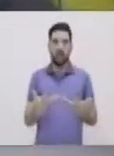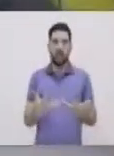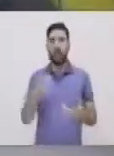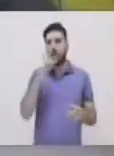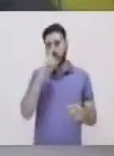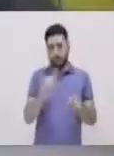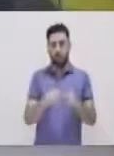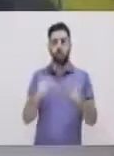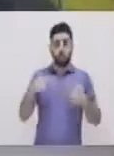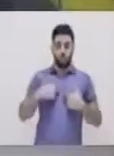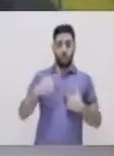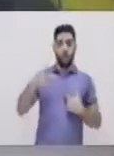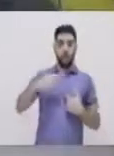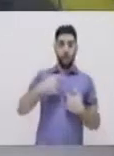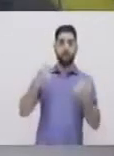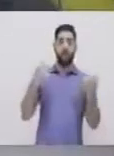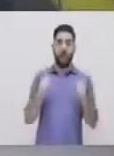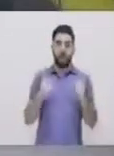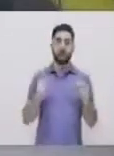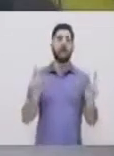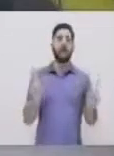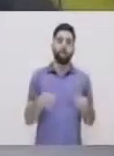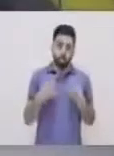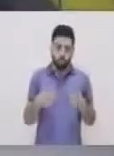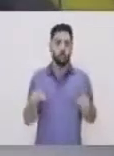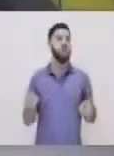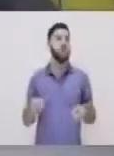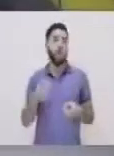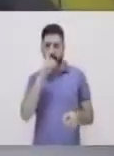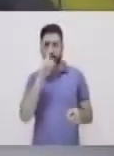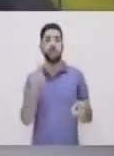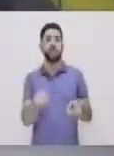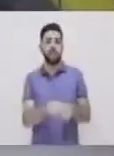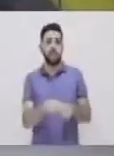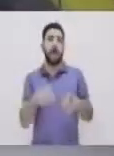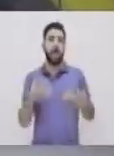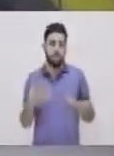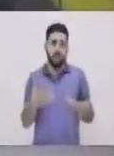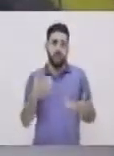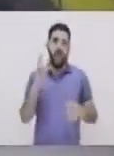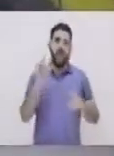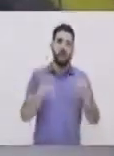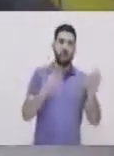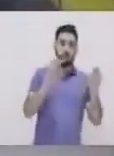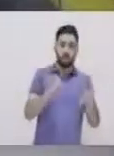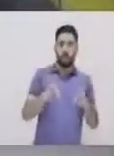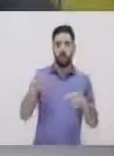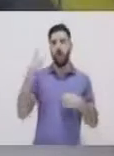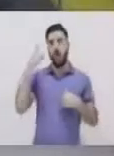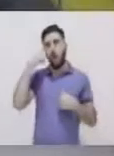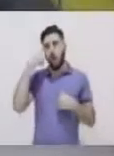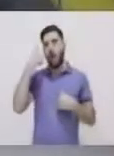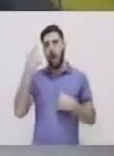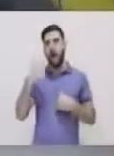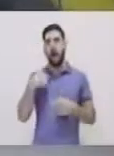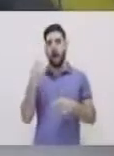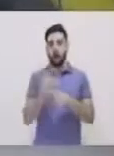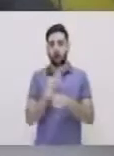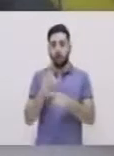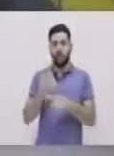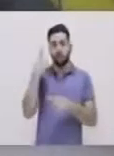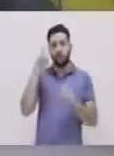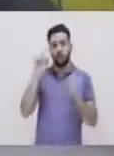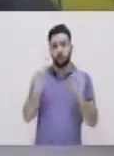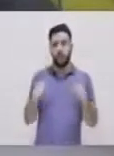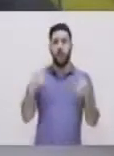algún momento pues incluso hasta hacer música, ¿verdad? Si estamos hablando de este tema, pues creo que este tiempo de cuarentena a muchas personas les sirvió para expresar sus